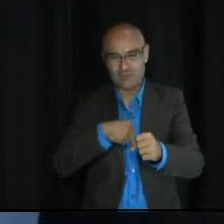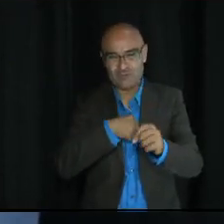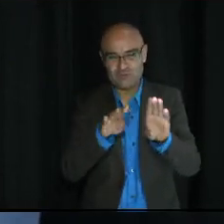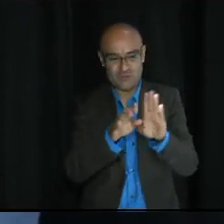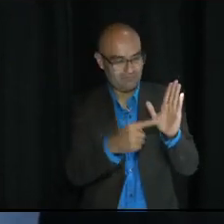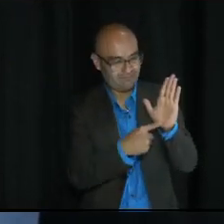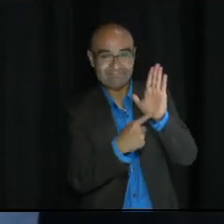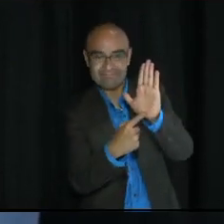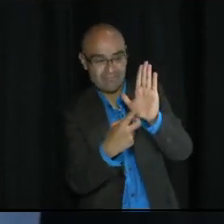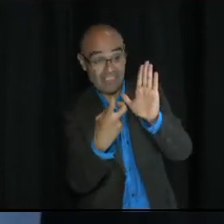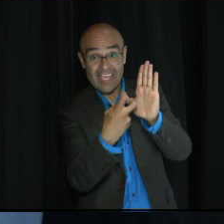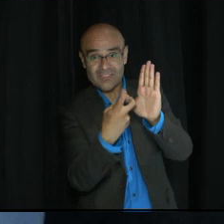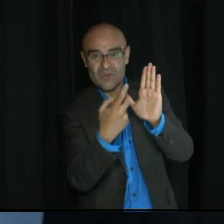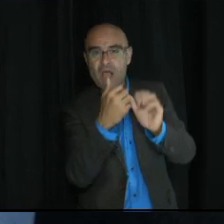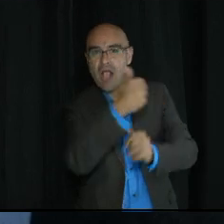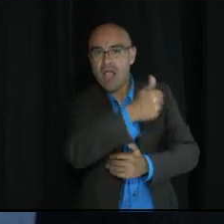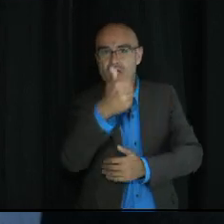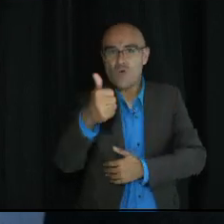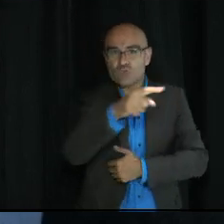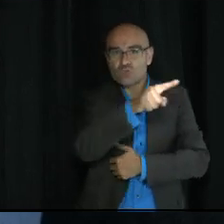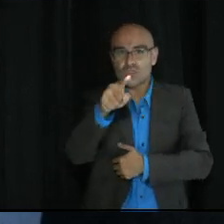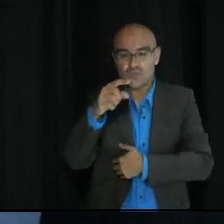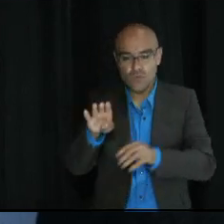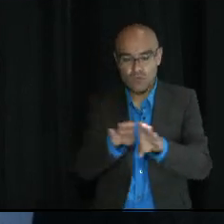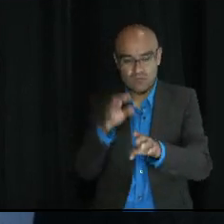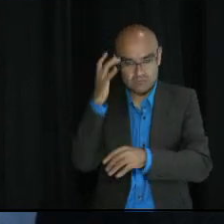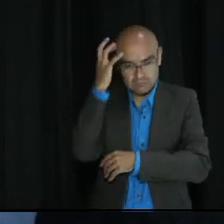seguir construyendo